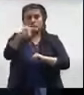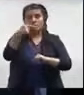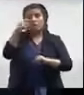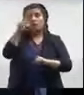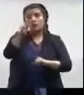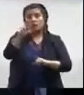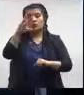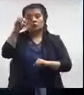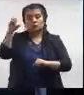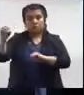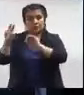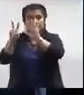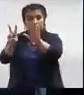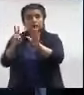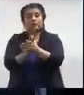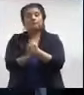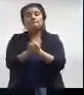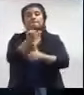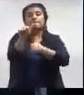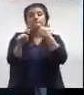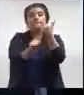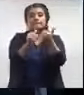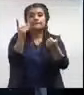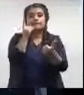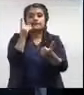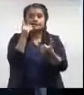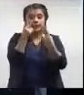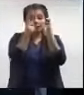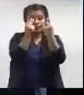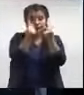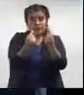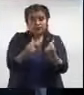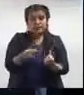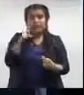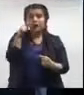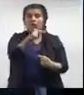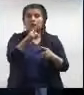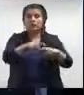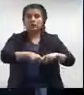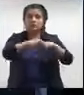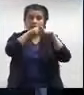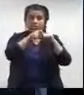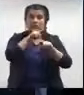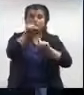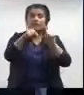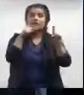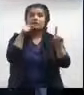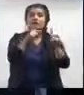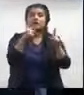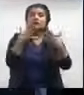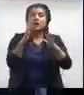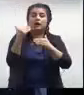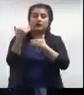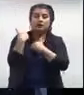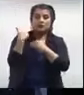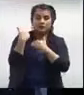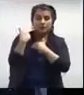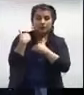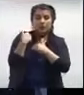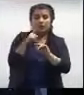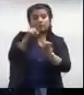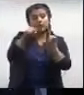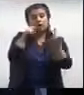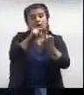635-2007. Subdirección financiera depende jurídica jerárquicamente de la dirección y está bajo la responsabilidad de